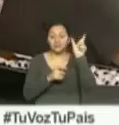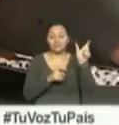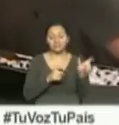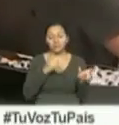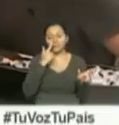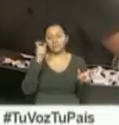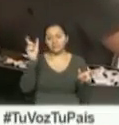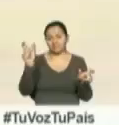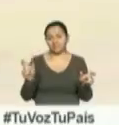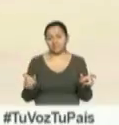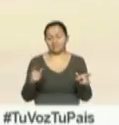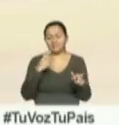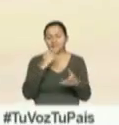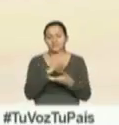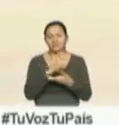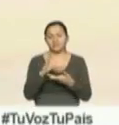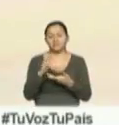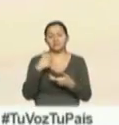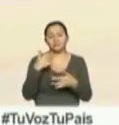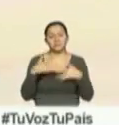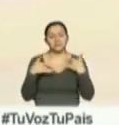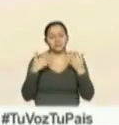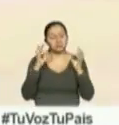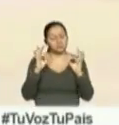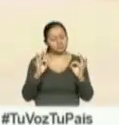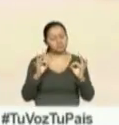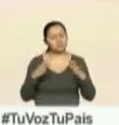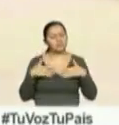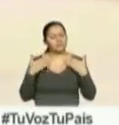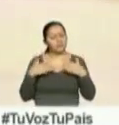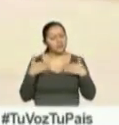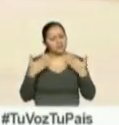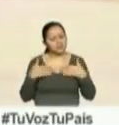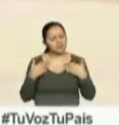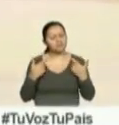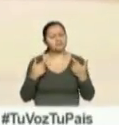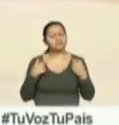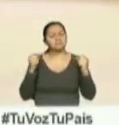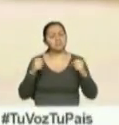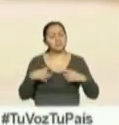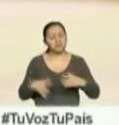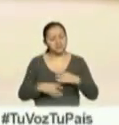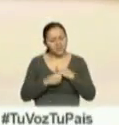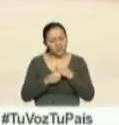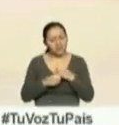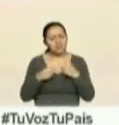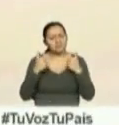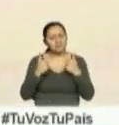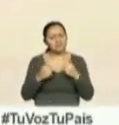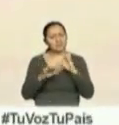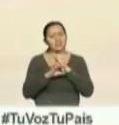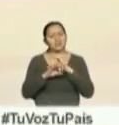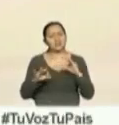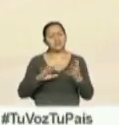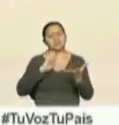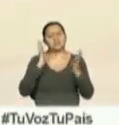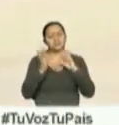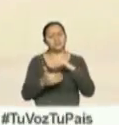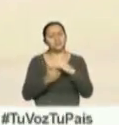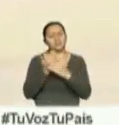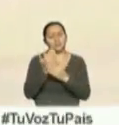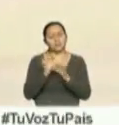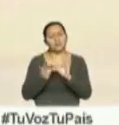y Nelson Miranda. Me siento muy contenta, muy feliz, me siento segura, todo es limpio, moderno,